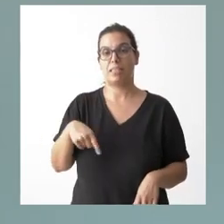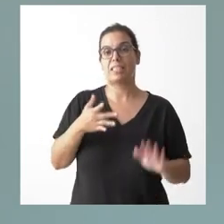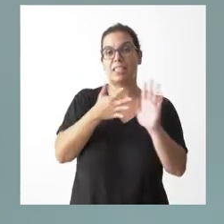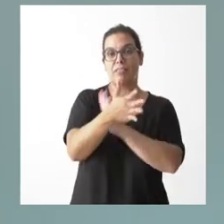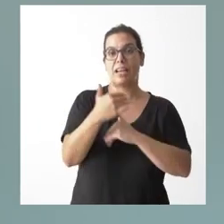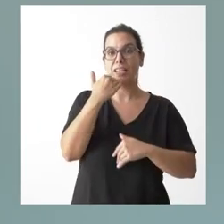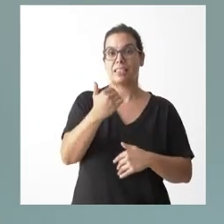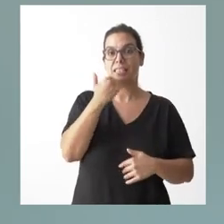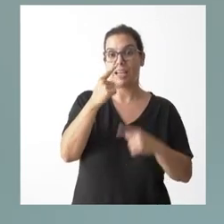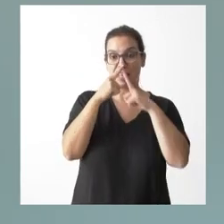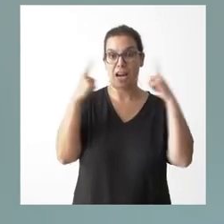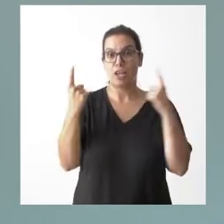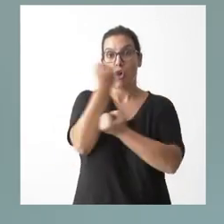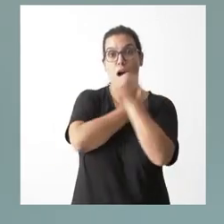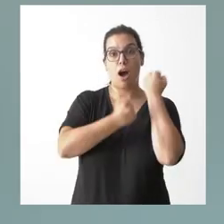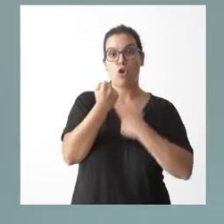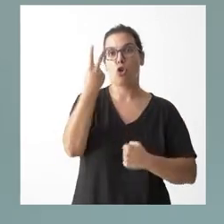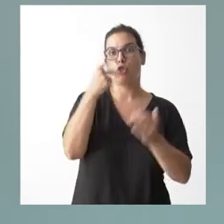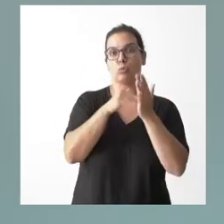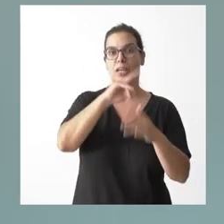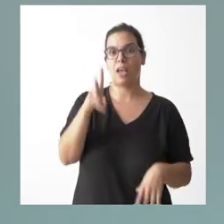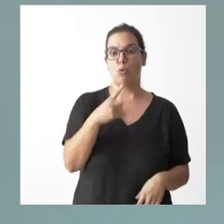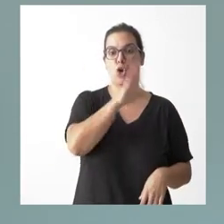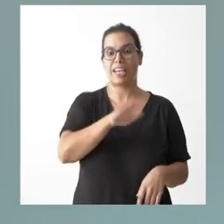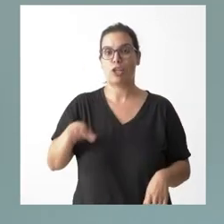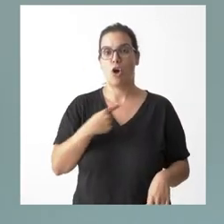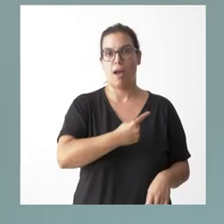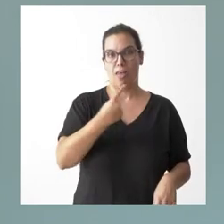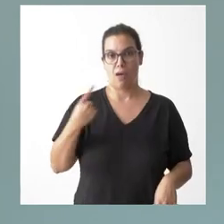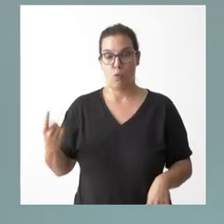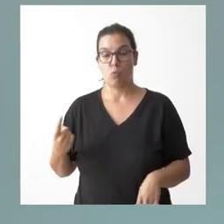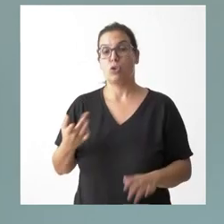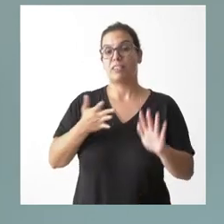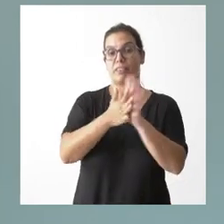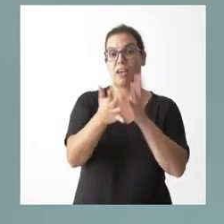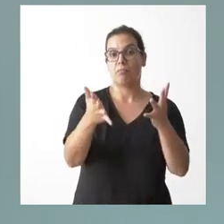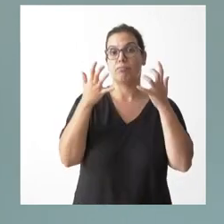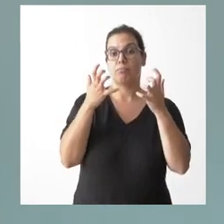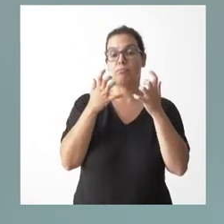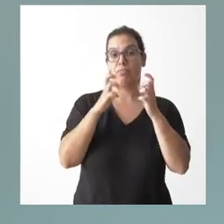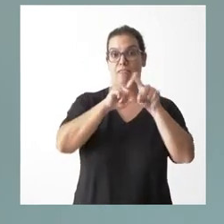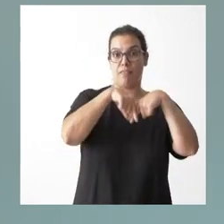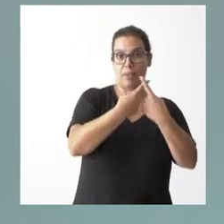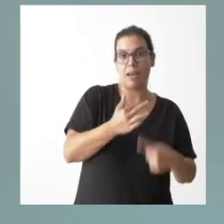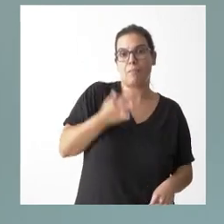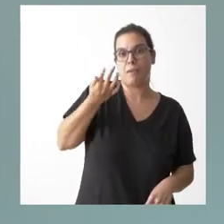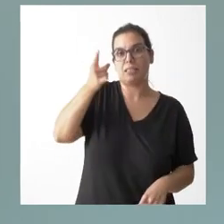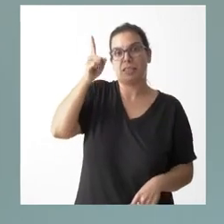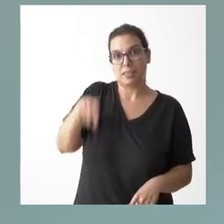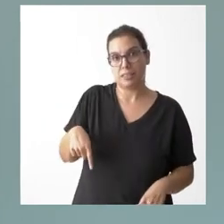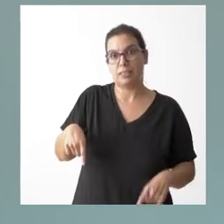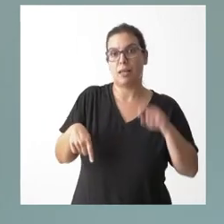2.000 euros al año por niño. Y no solo son beneficios para, en este caso, las familias, sino también desde el punto de vista